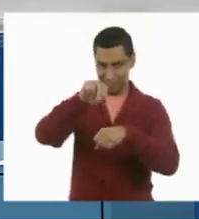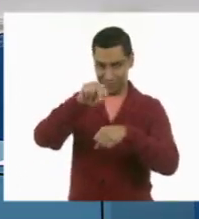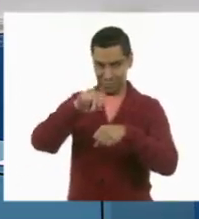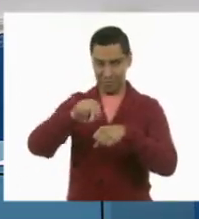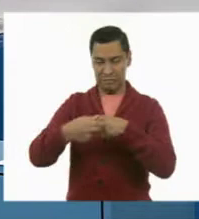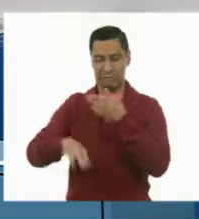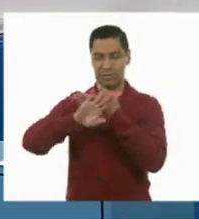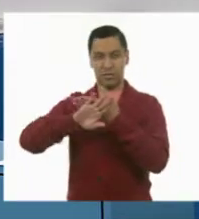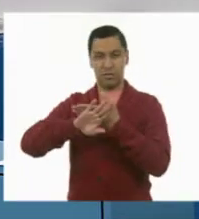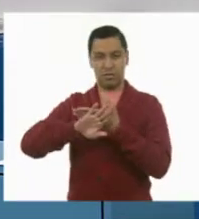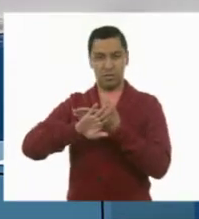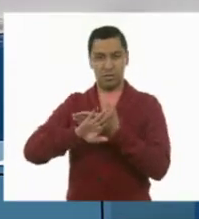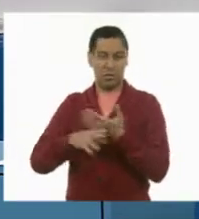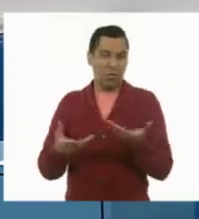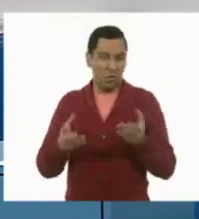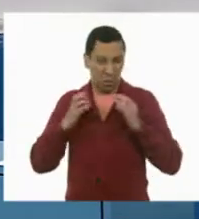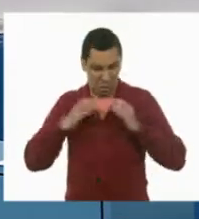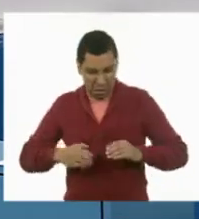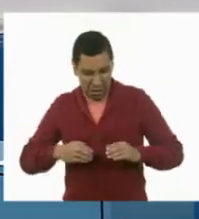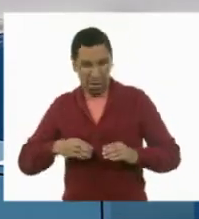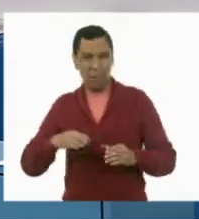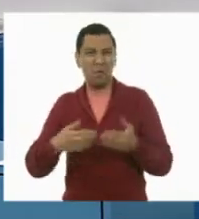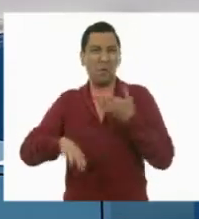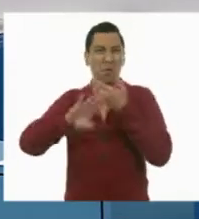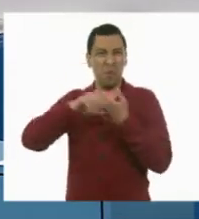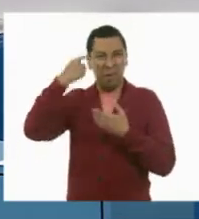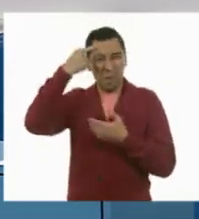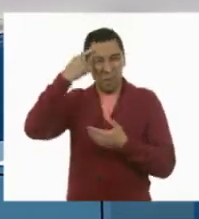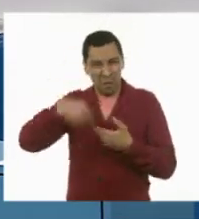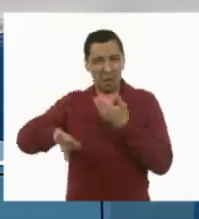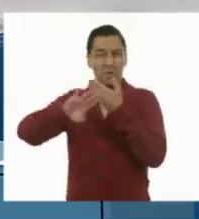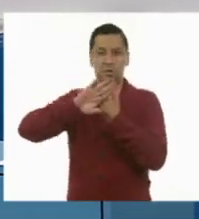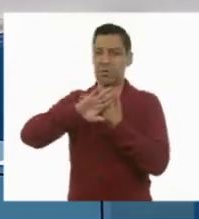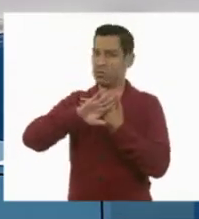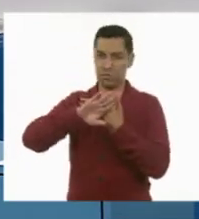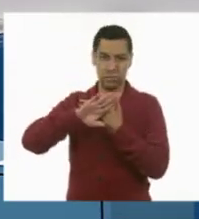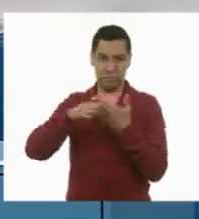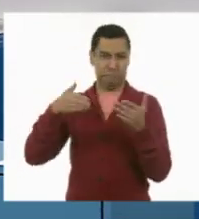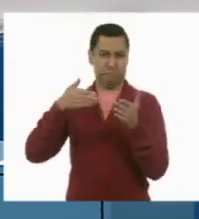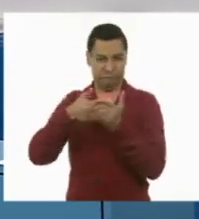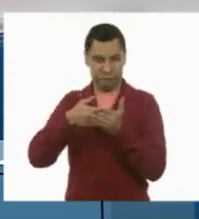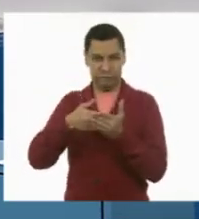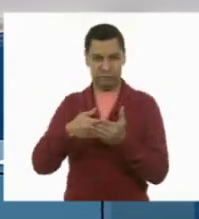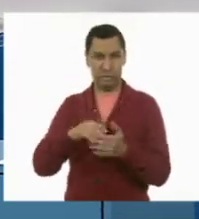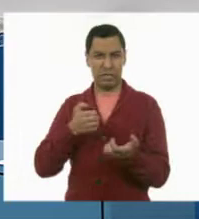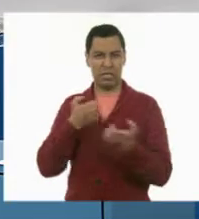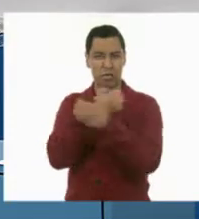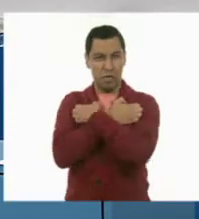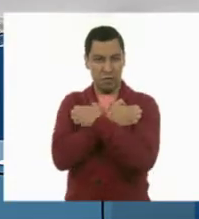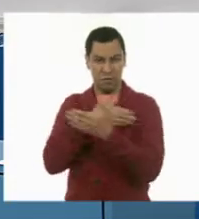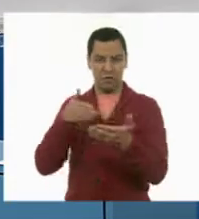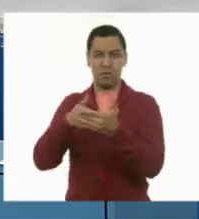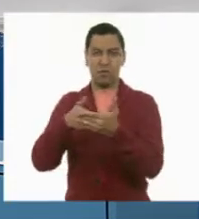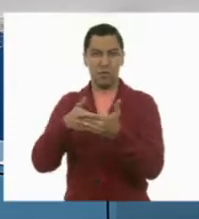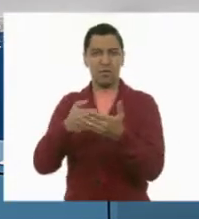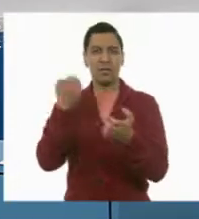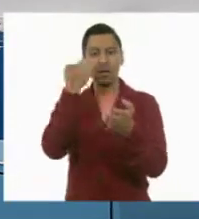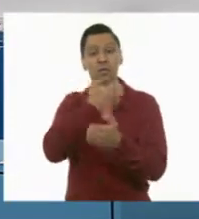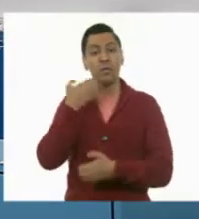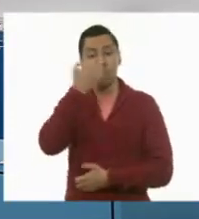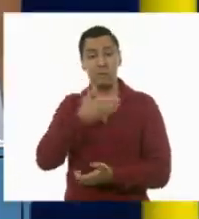algún daño o afectar a su desarrollo o limitar nuestro derecho a la educación y nos impida asistir a la